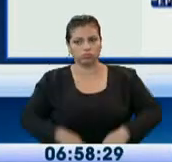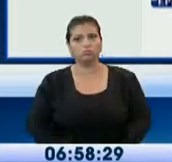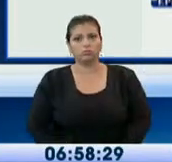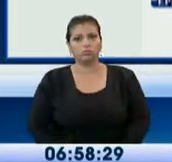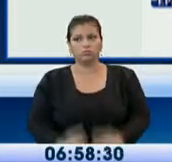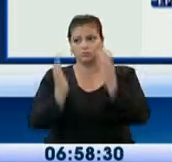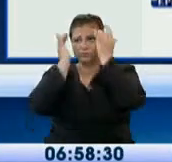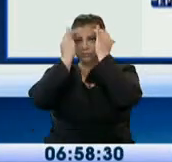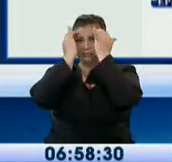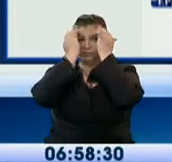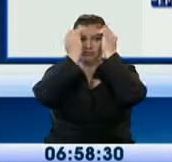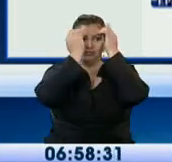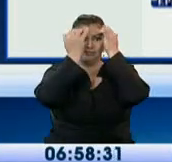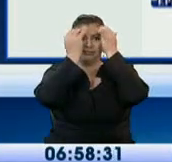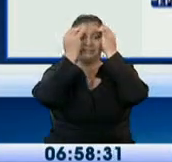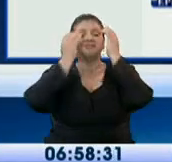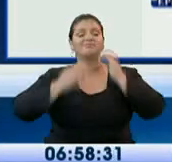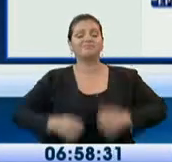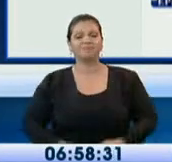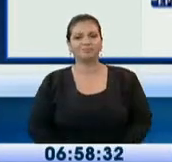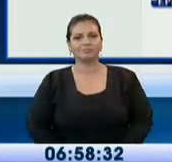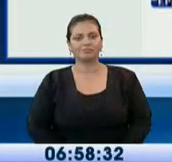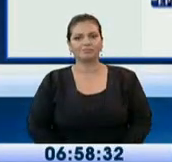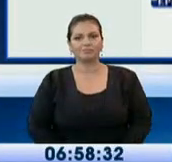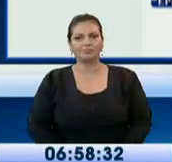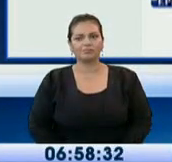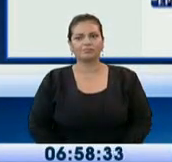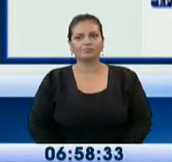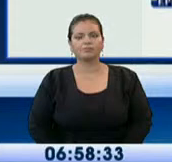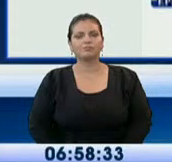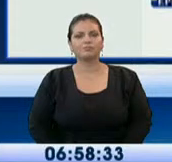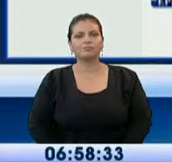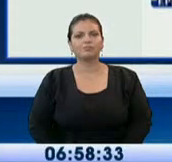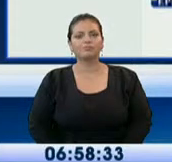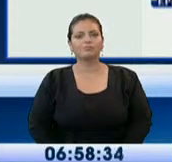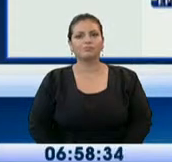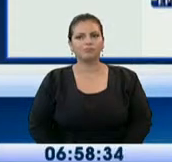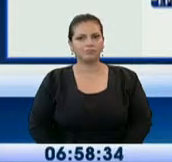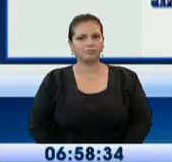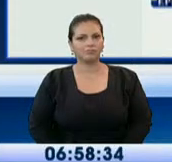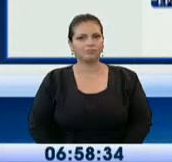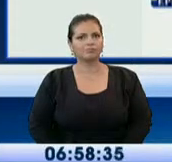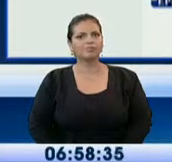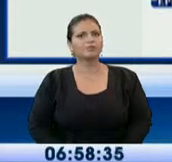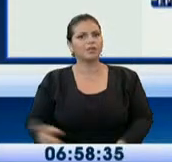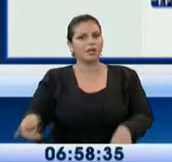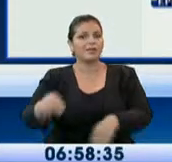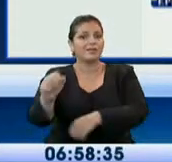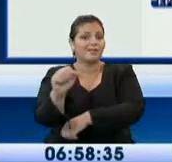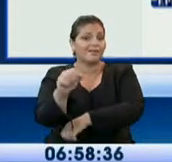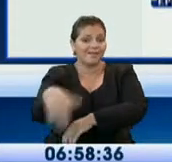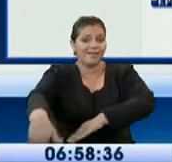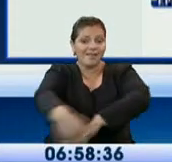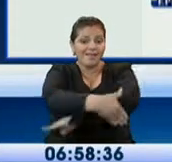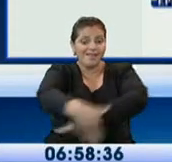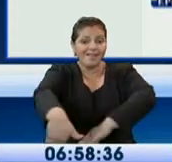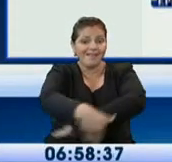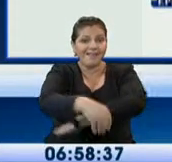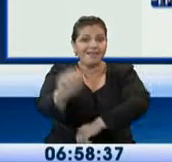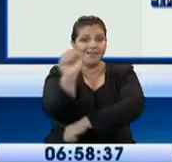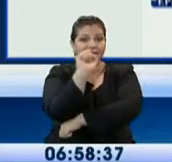sí preocupó muchísimo a la ciudad de Cuenca, y que se conjugó, repito, con este sonido de alarmas, con estos gritos y además con el aguacero fuerte que